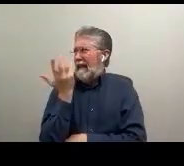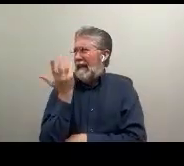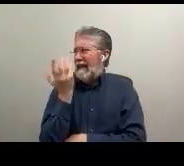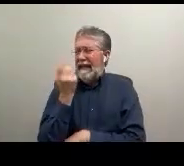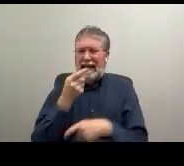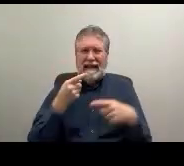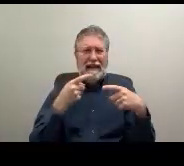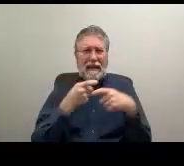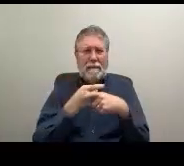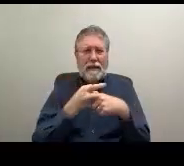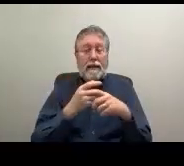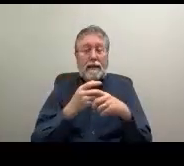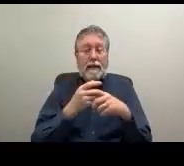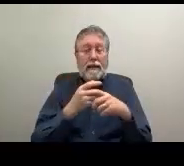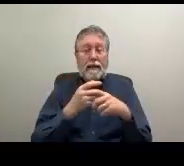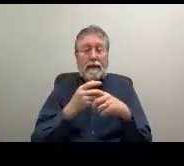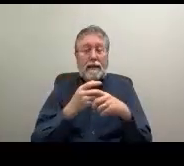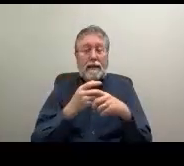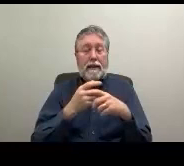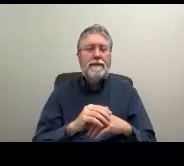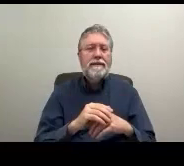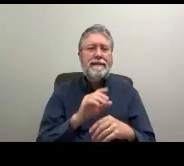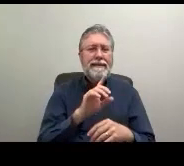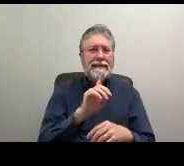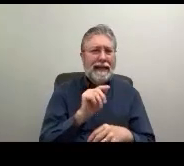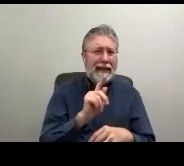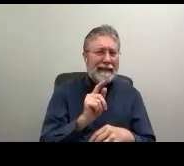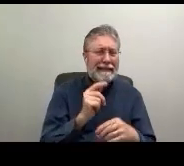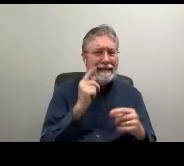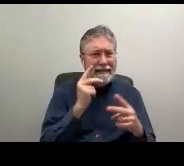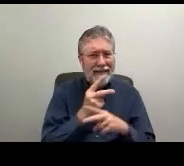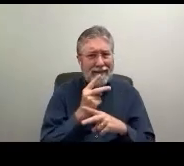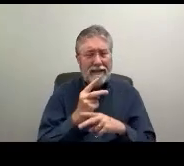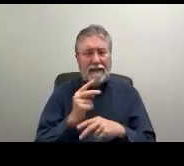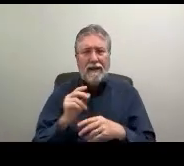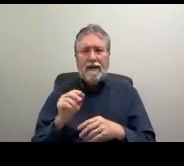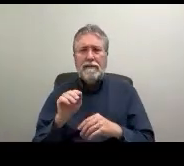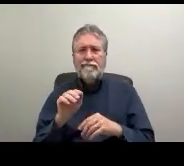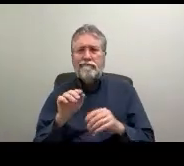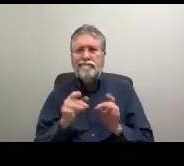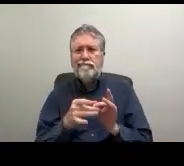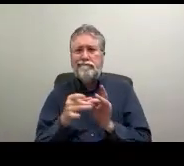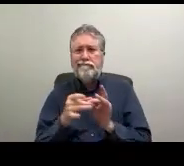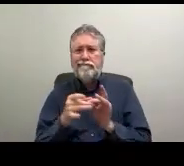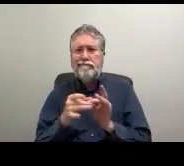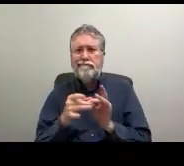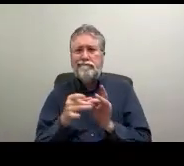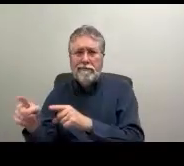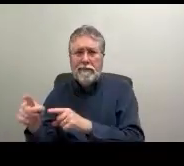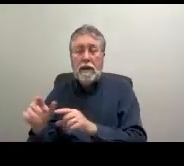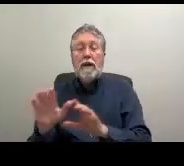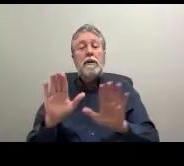entender el contexto. Pero por el momento la consideramos una herramienta de los centros climáticos,